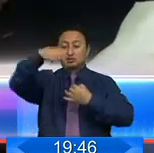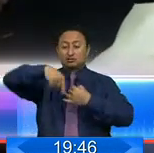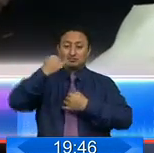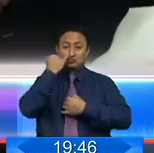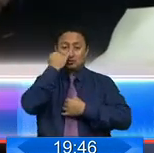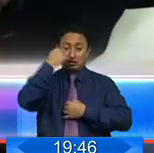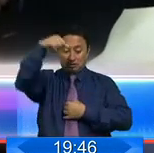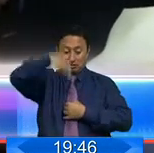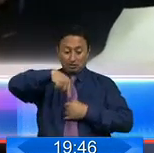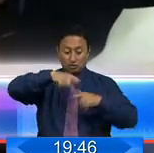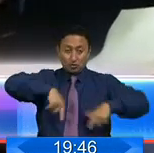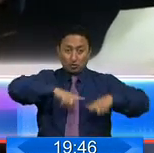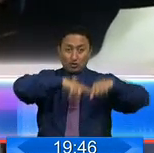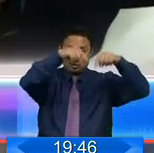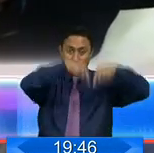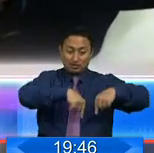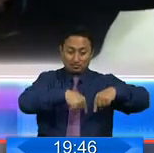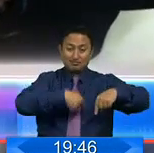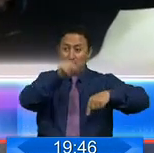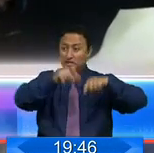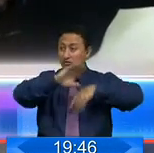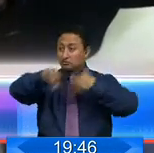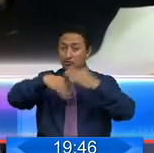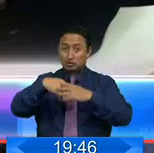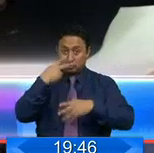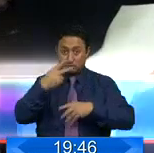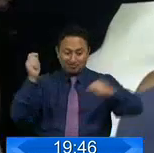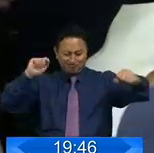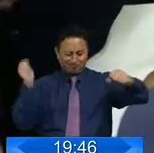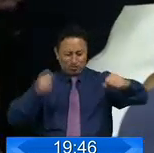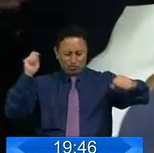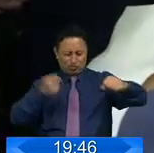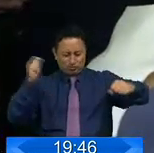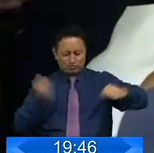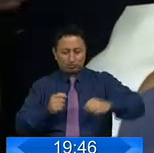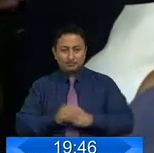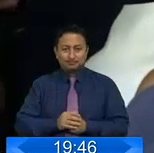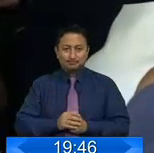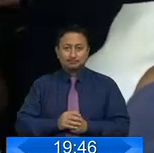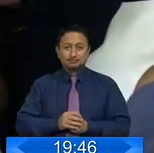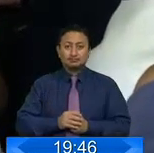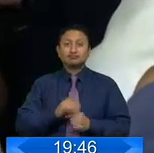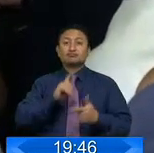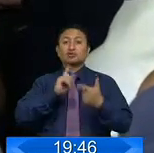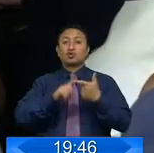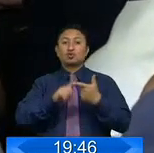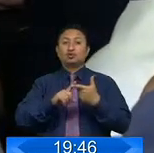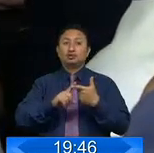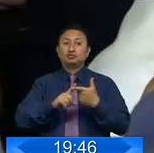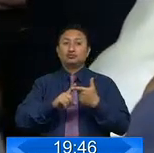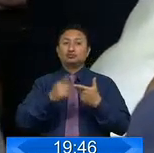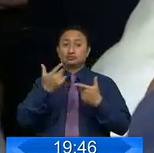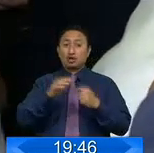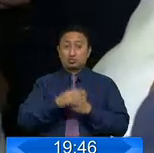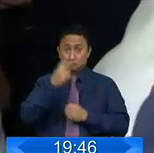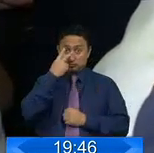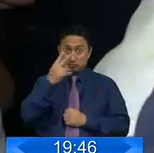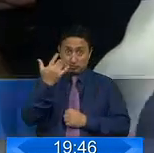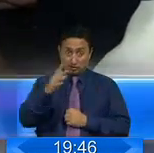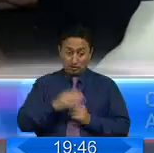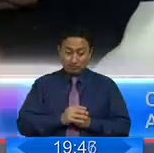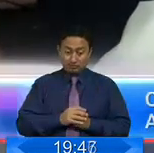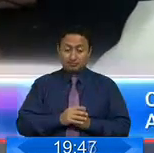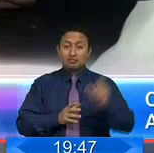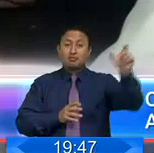en la ciudad y con toda la gente. Esa es una de las sanciones morales. La sanción física también, ustedes vieron,